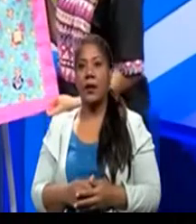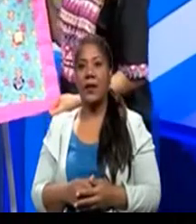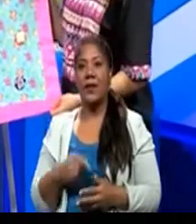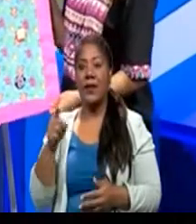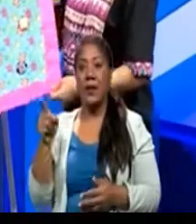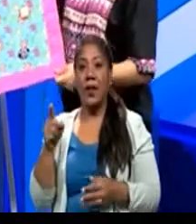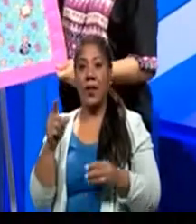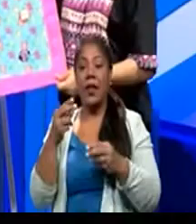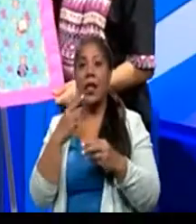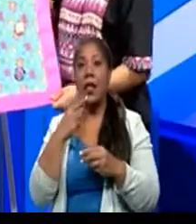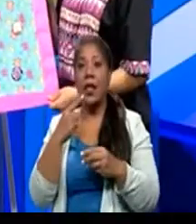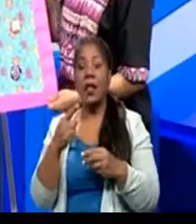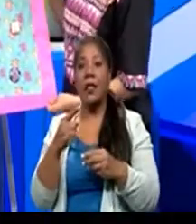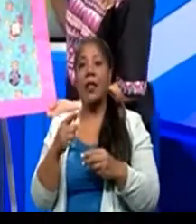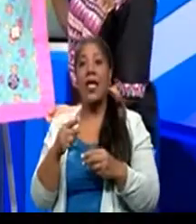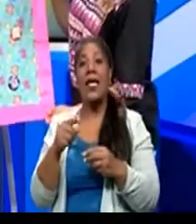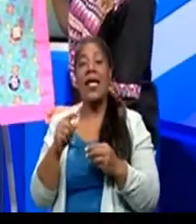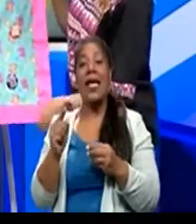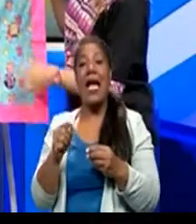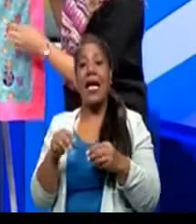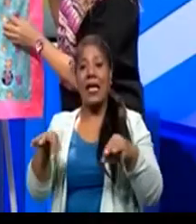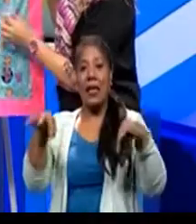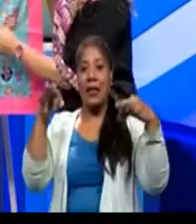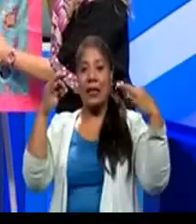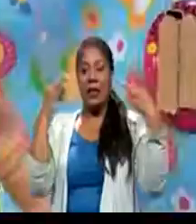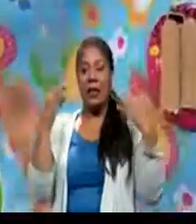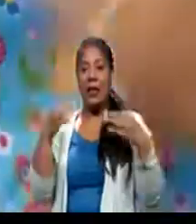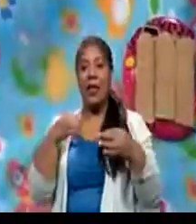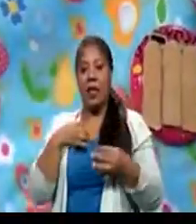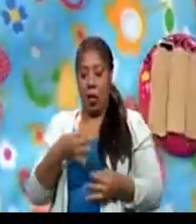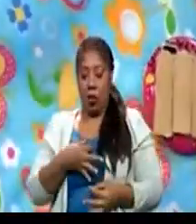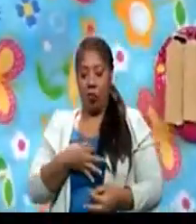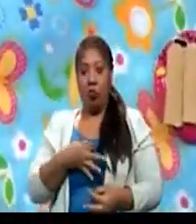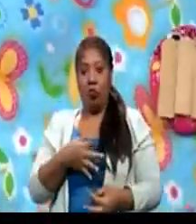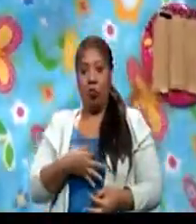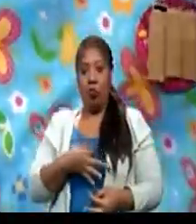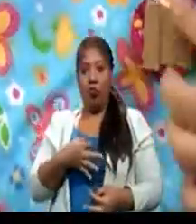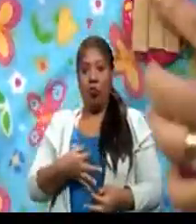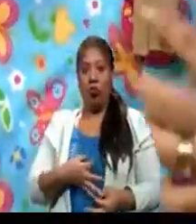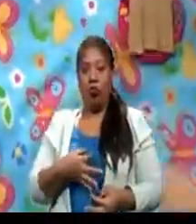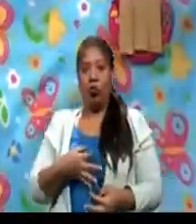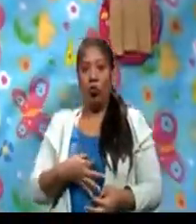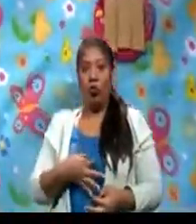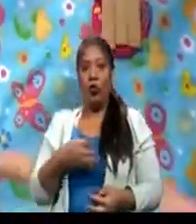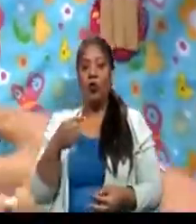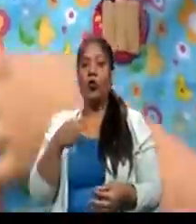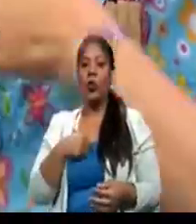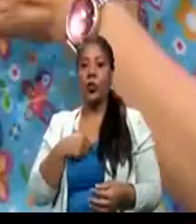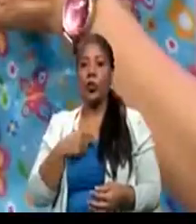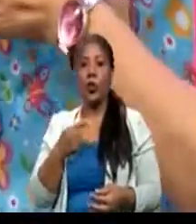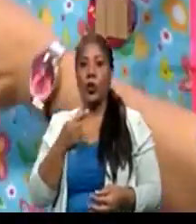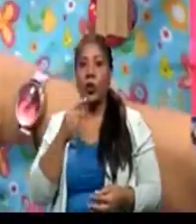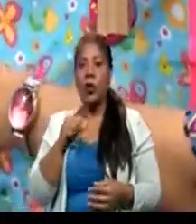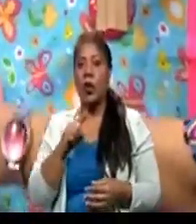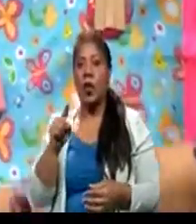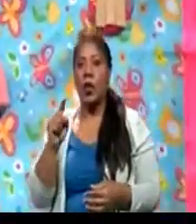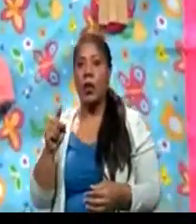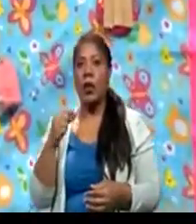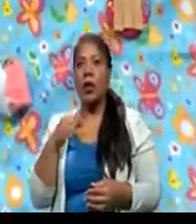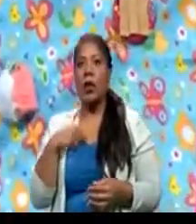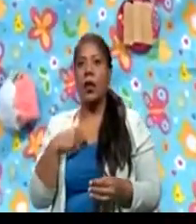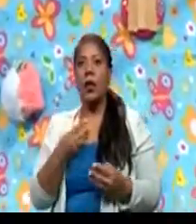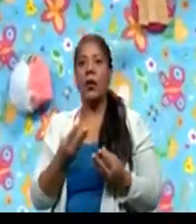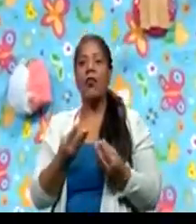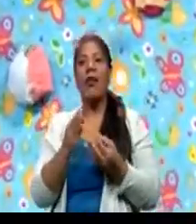la sábana de las texturas. Tiene unos botones, unos pines. Y cada botón tiene una